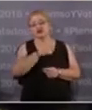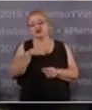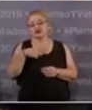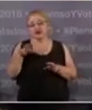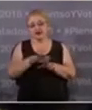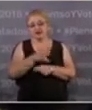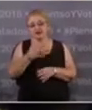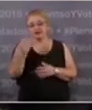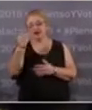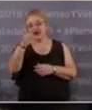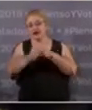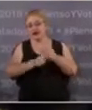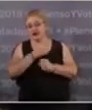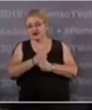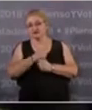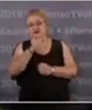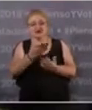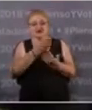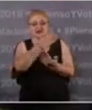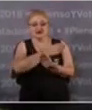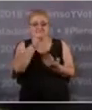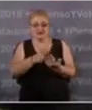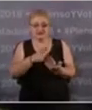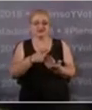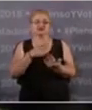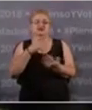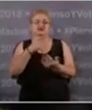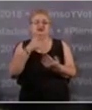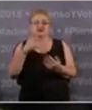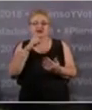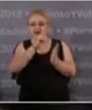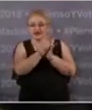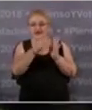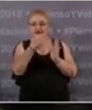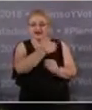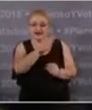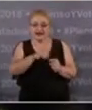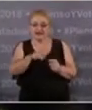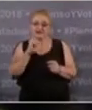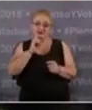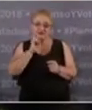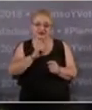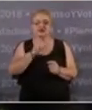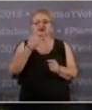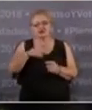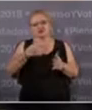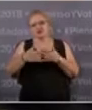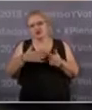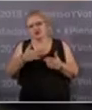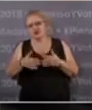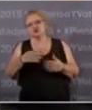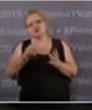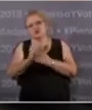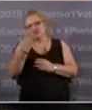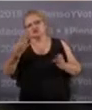Tenemos 10 años de la Ley General de Acceso a las Mujeres a una Vida Libre de Violencia y en estos 10 años ha habido una armonización de las leyes en todos los estados, ha